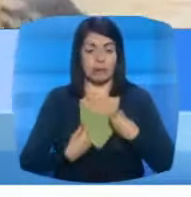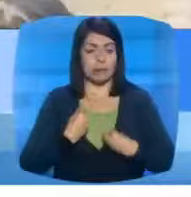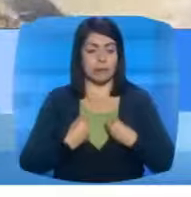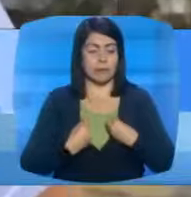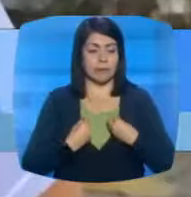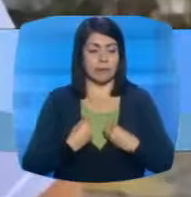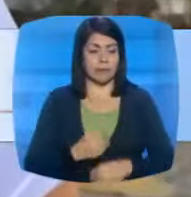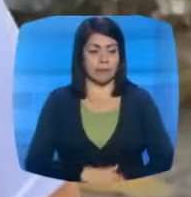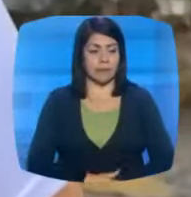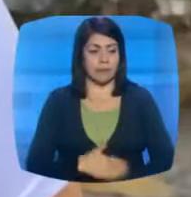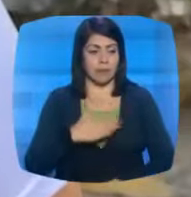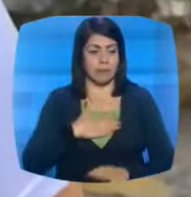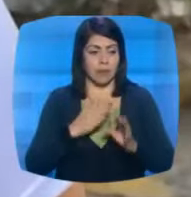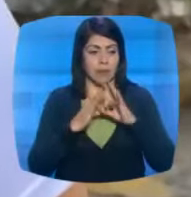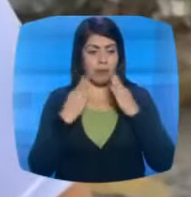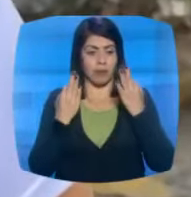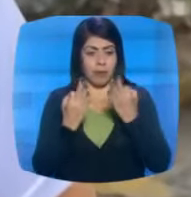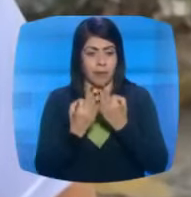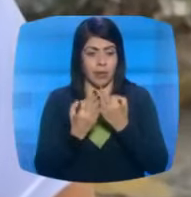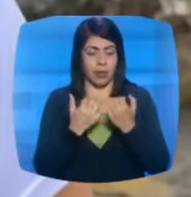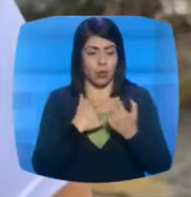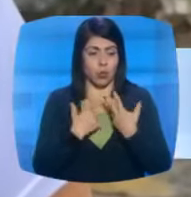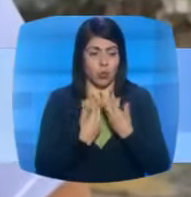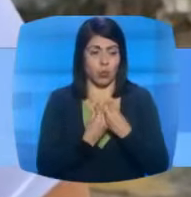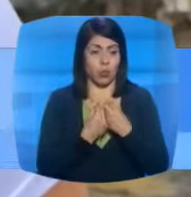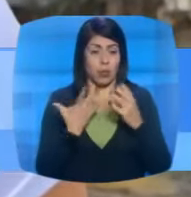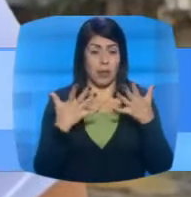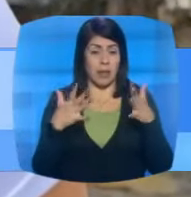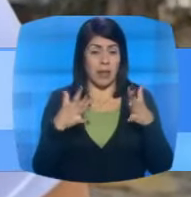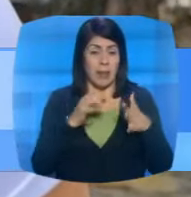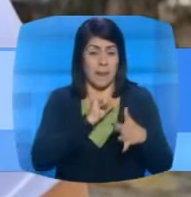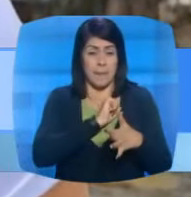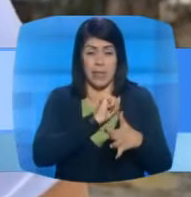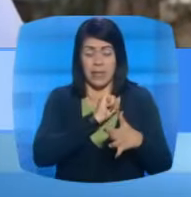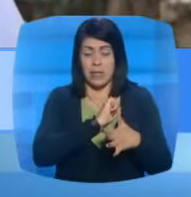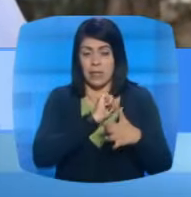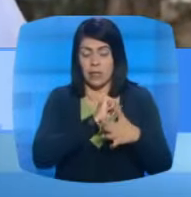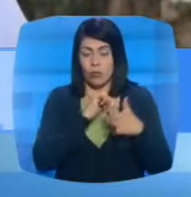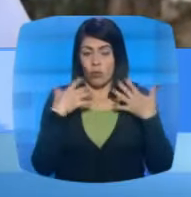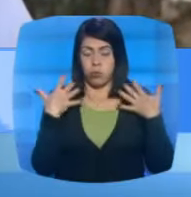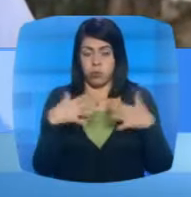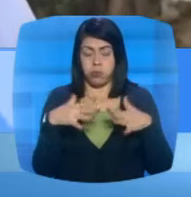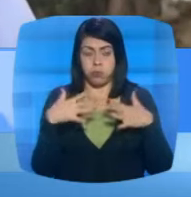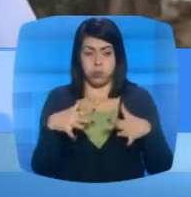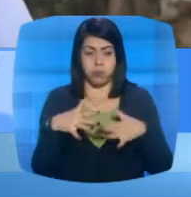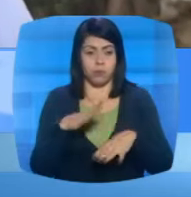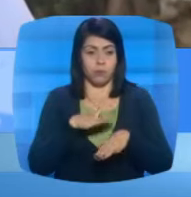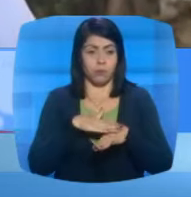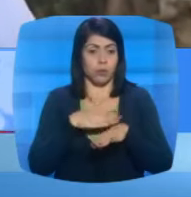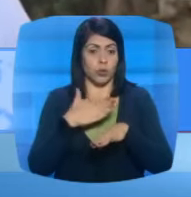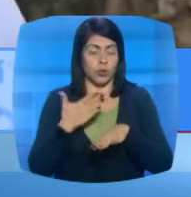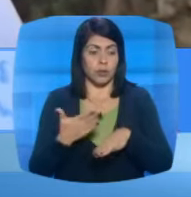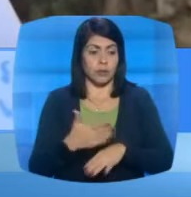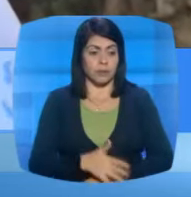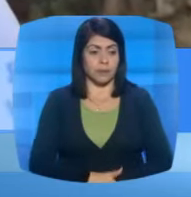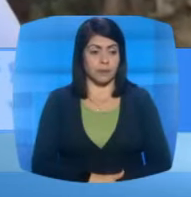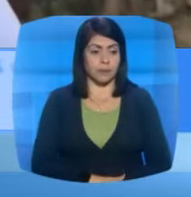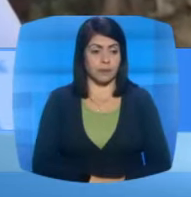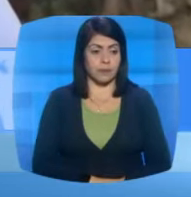Tanto mi familia como yo tuvimos unos nervios muy grandes, nerviosismo bastante. ¿Por qué?